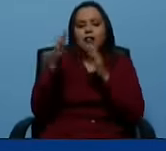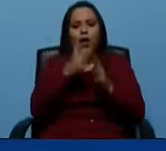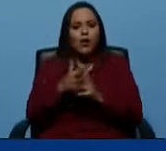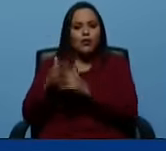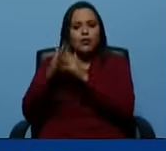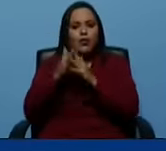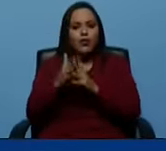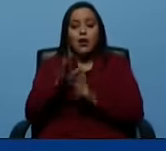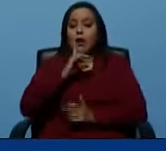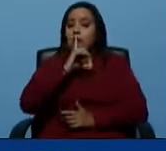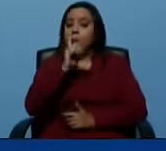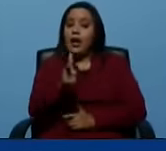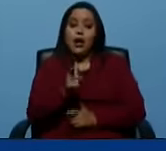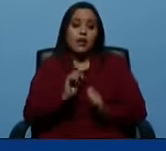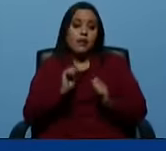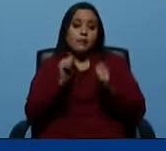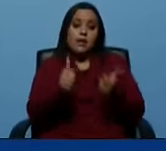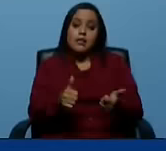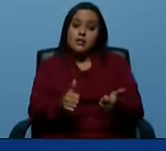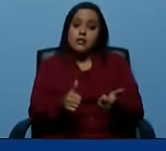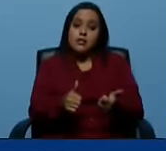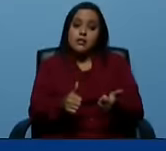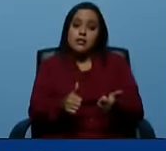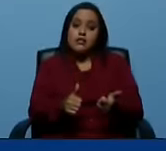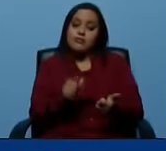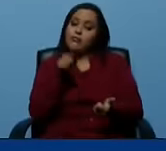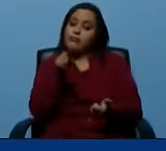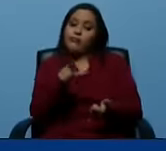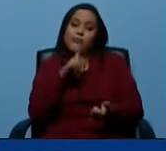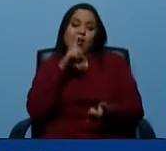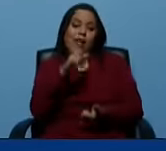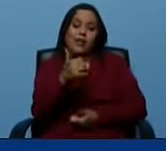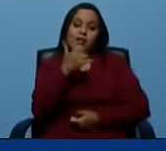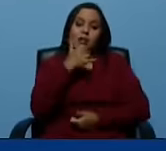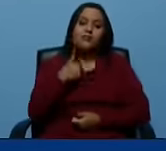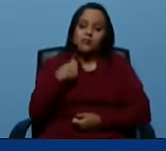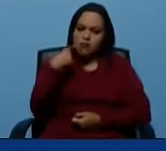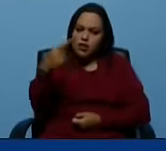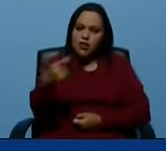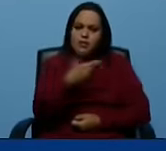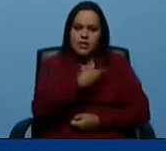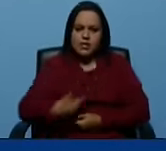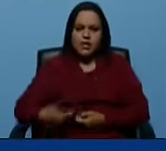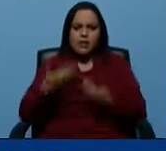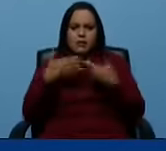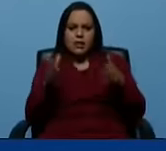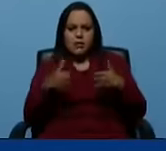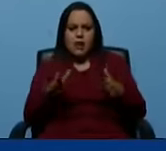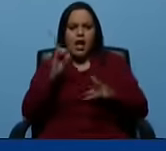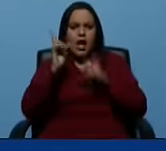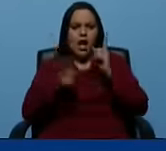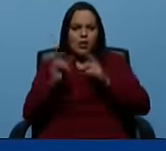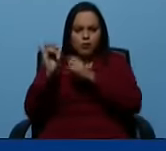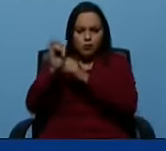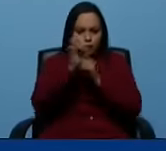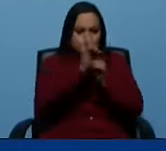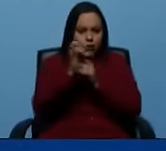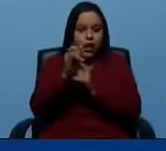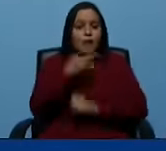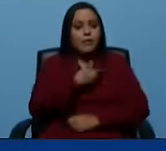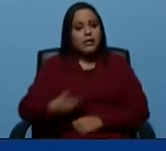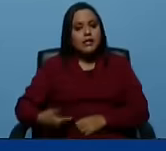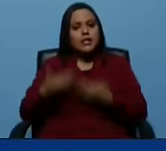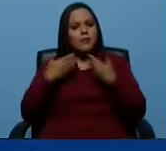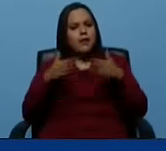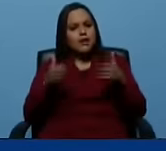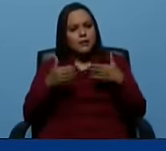haya empezado con mal pie. Y solo le digo al presidente de Panamá, en alguna de las cámaras que le pueda llegar: presidente de Panamá,